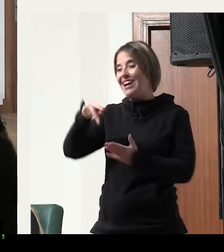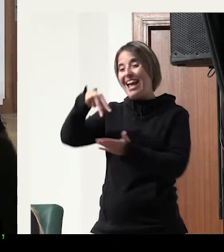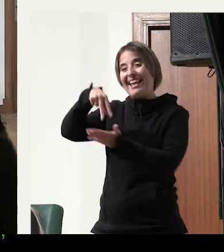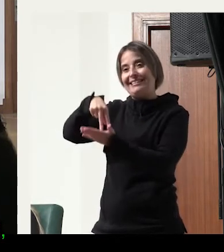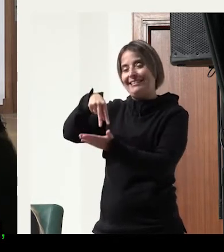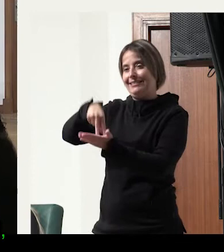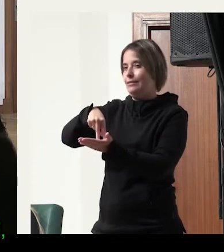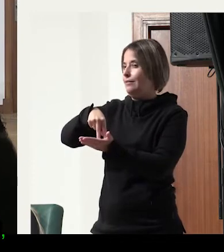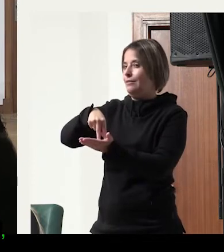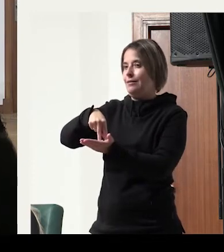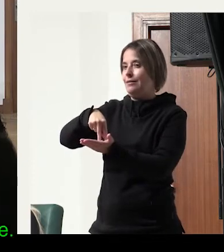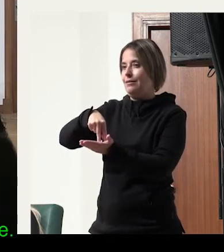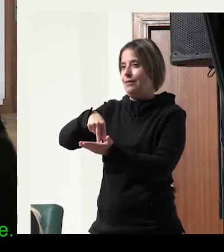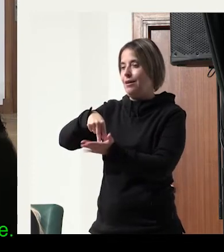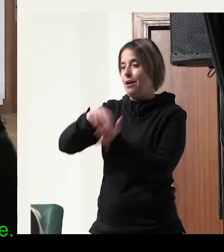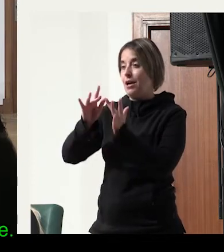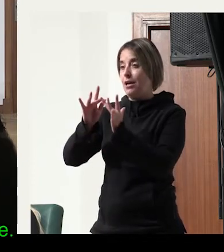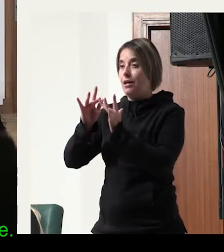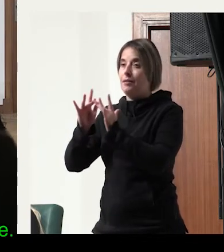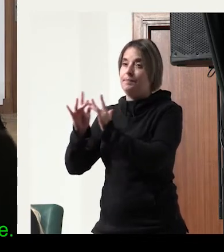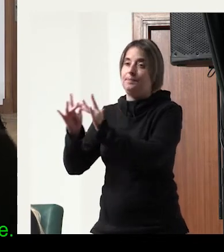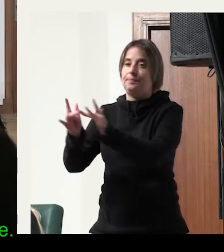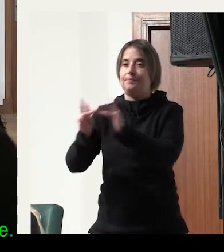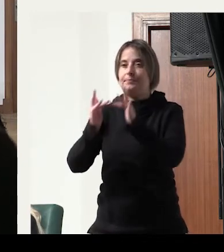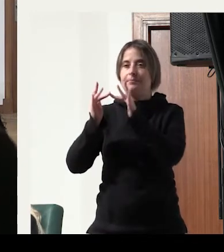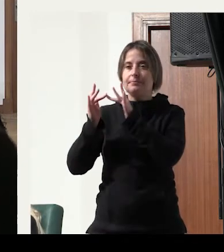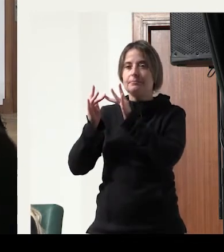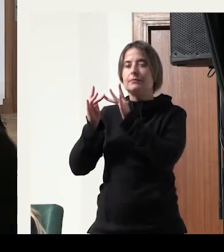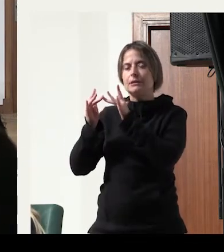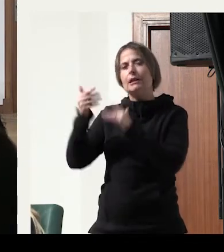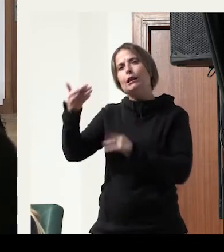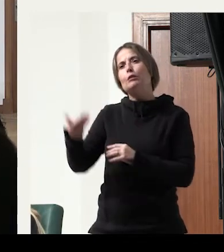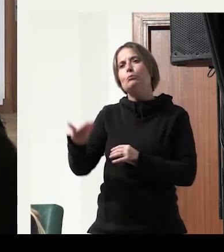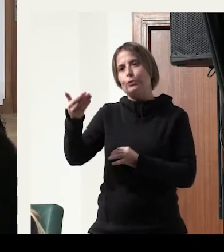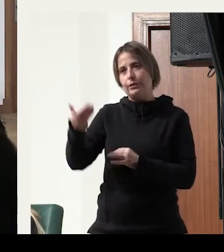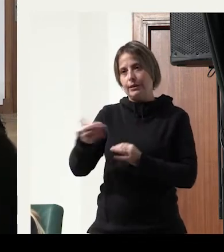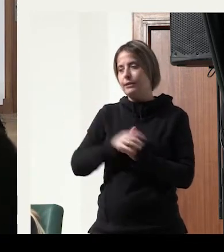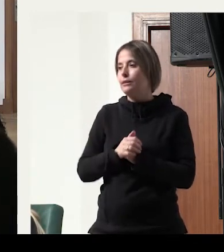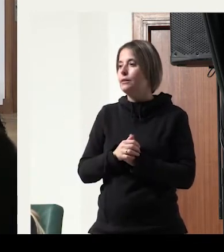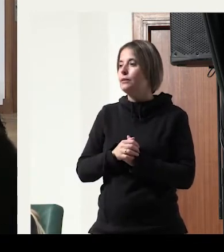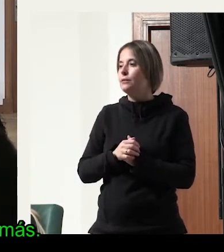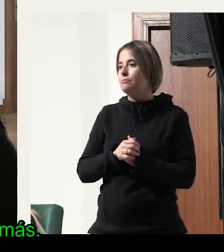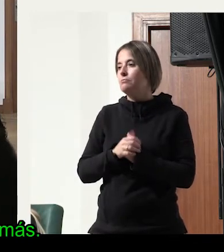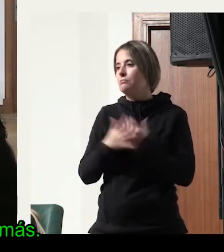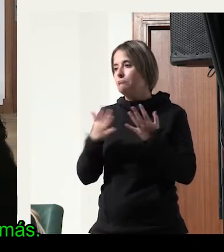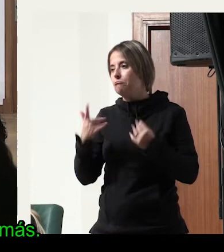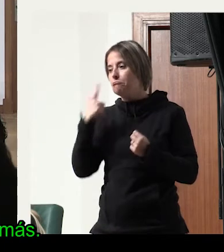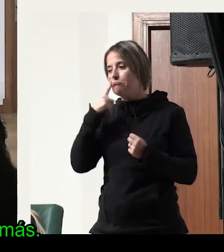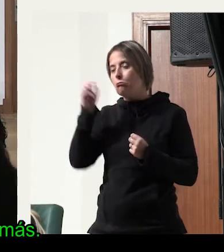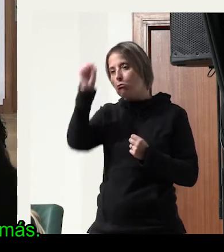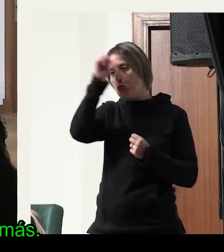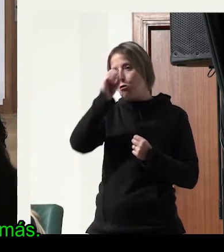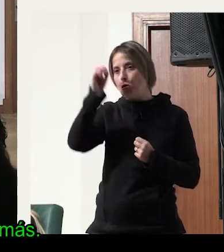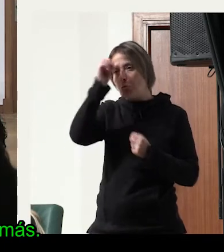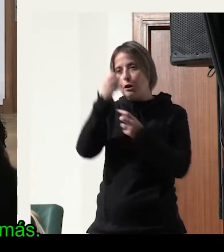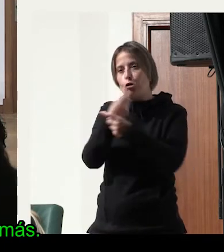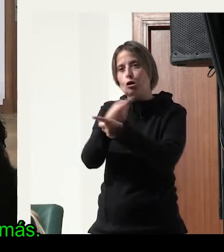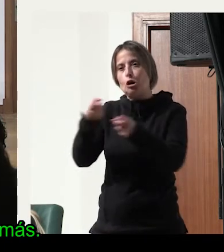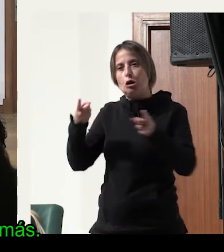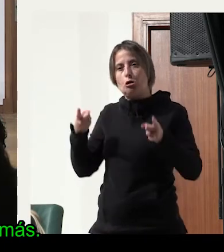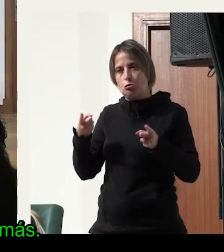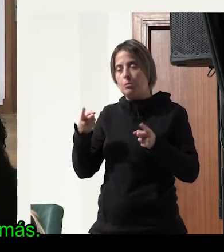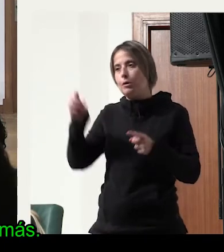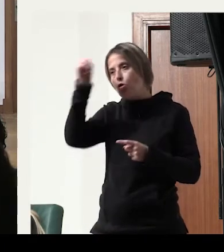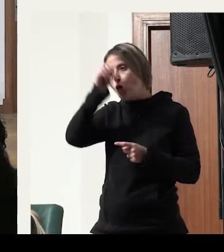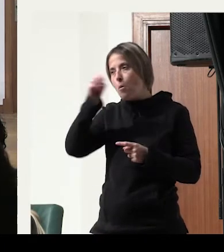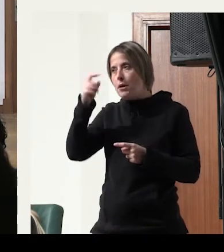para la que la relacionalidad, la relación es muy importante, ¿no? Entonces, de alguna manera, la opinión de los demás le va a importar mucho y va a estar